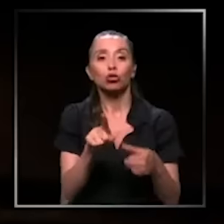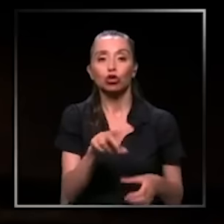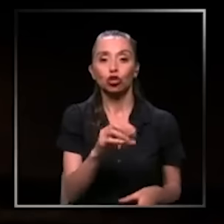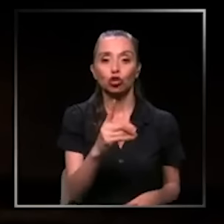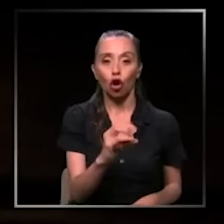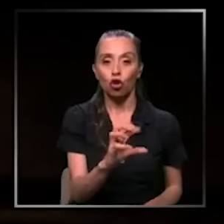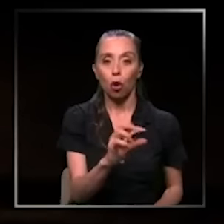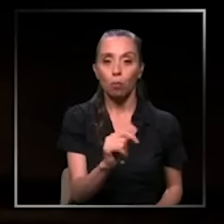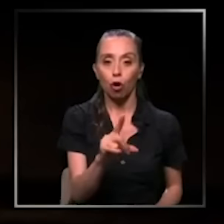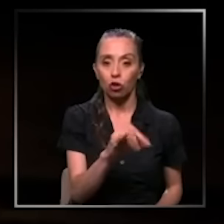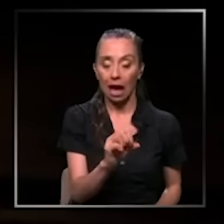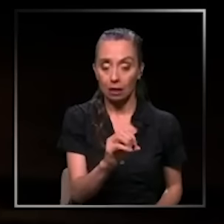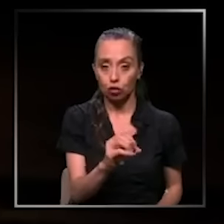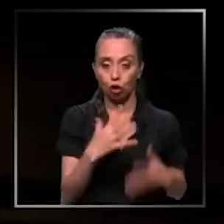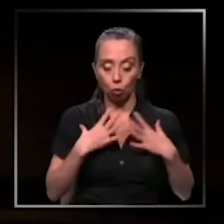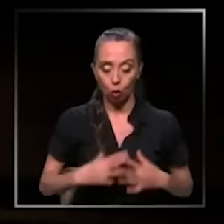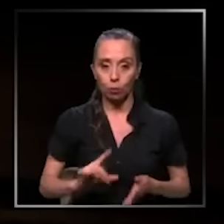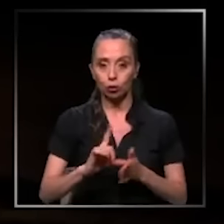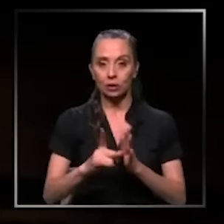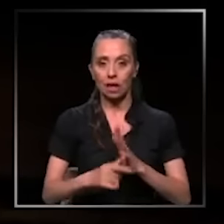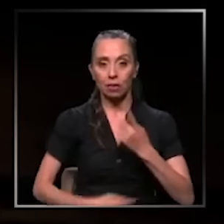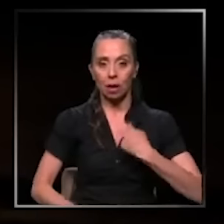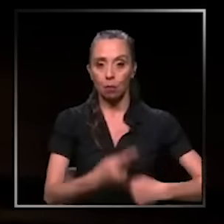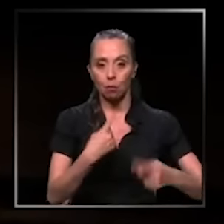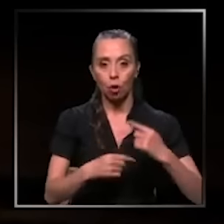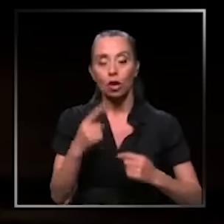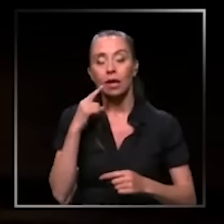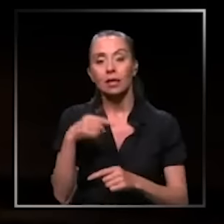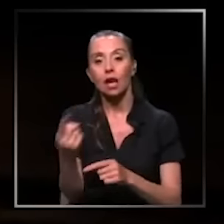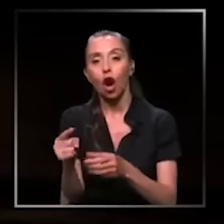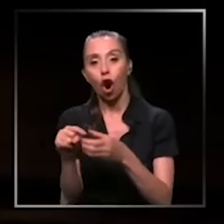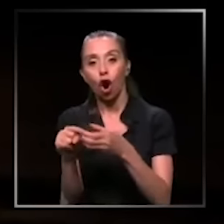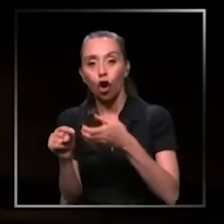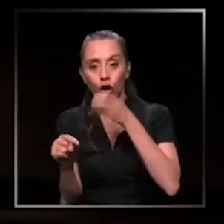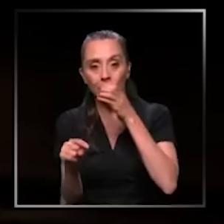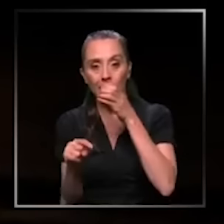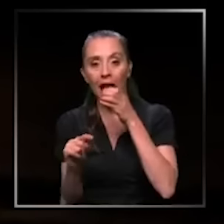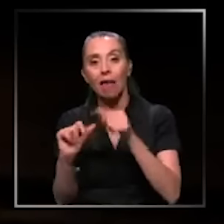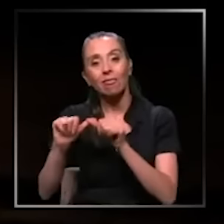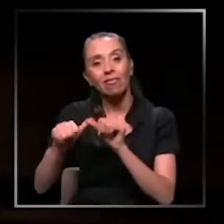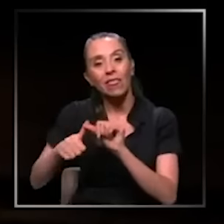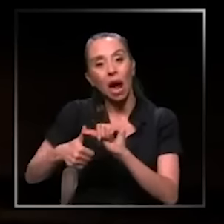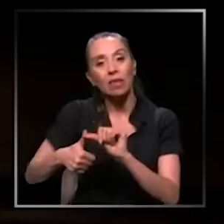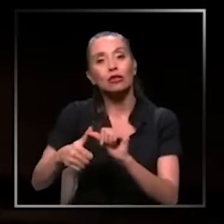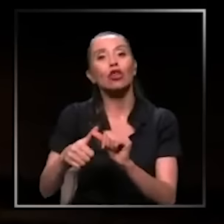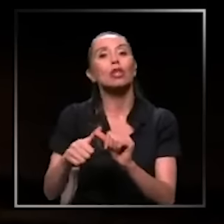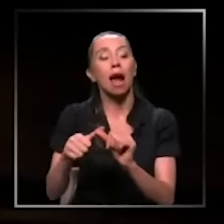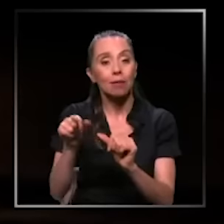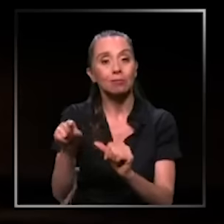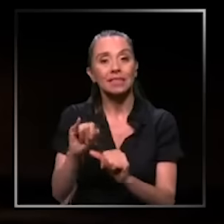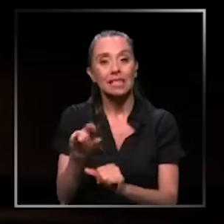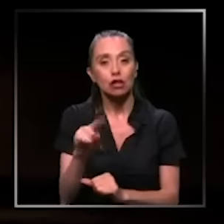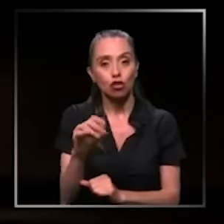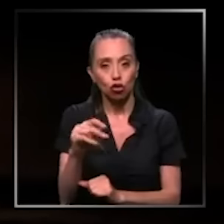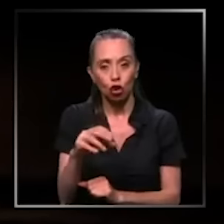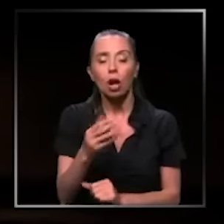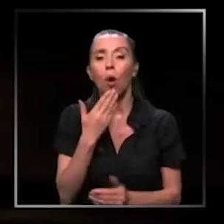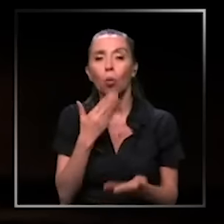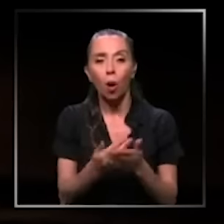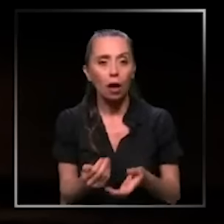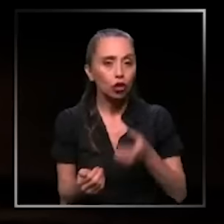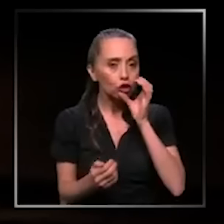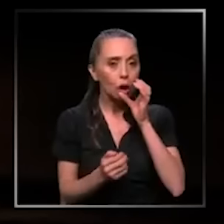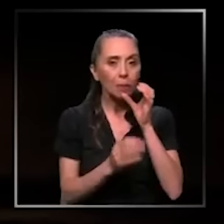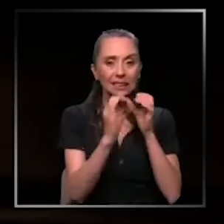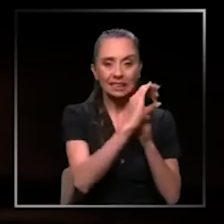potasio podría ser incluso más lenta que la de una isotónica tradicional. Pero entonces, ¿cuándo es aconsejable consumirlas